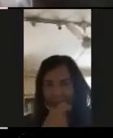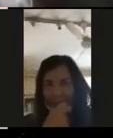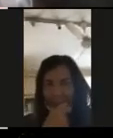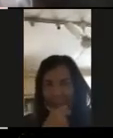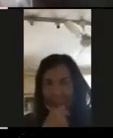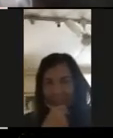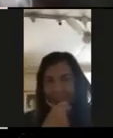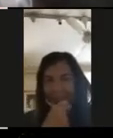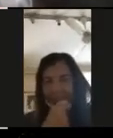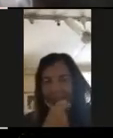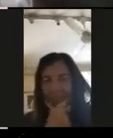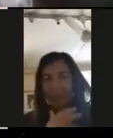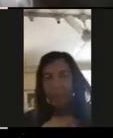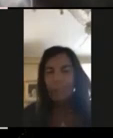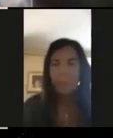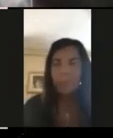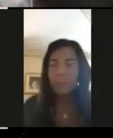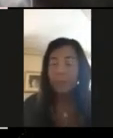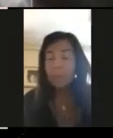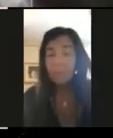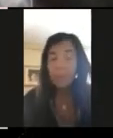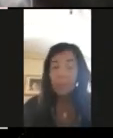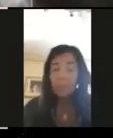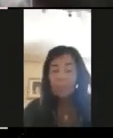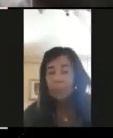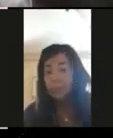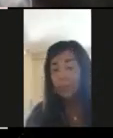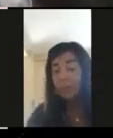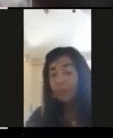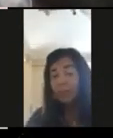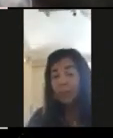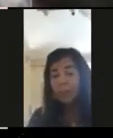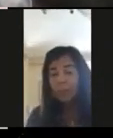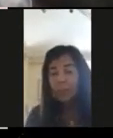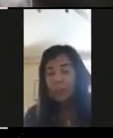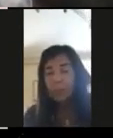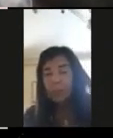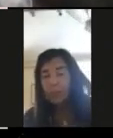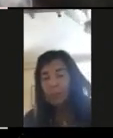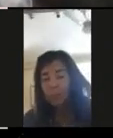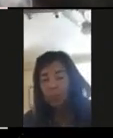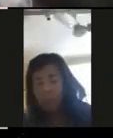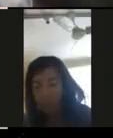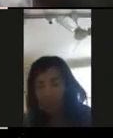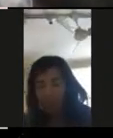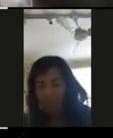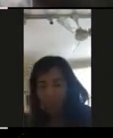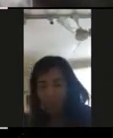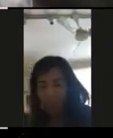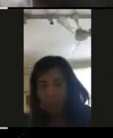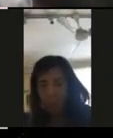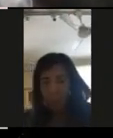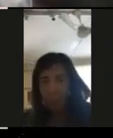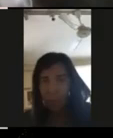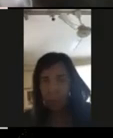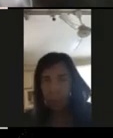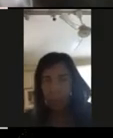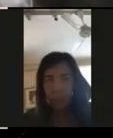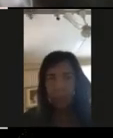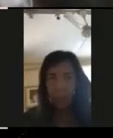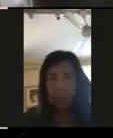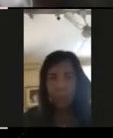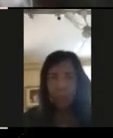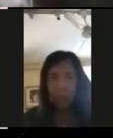pícaro en su momento allá lejos en la historia que tradujo y le puso ingeniería